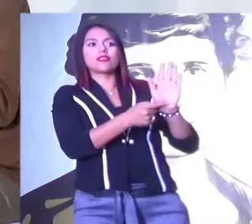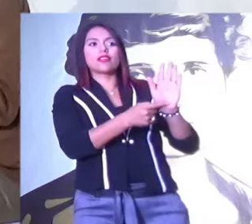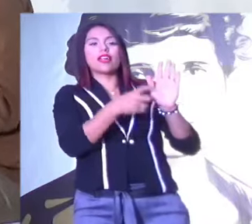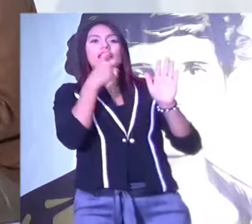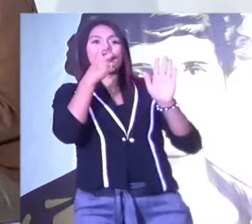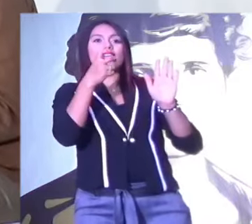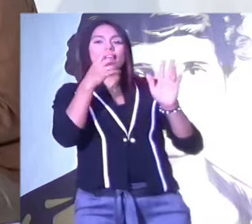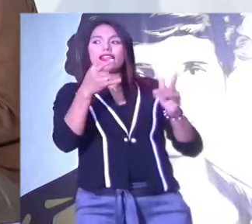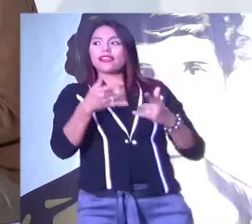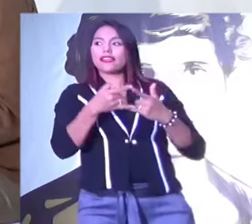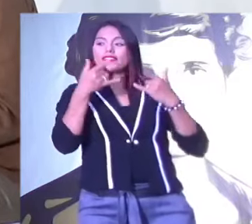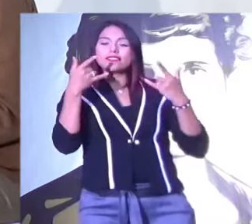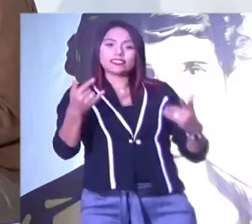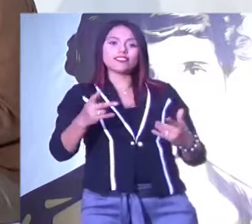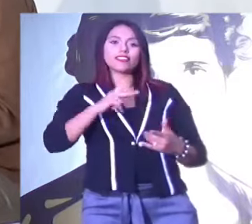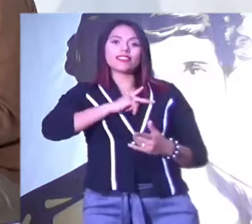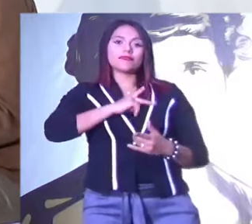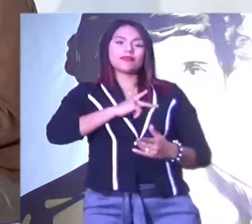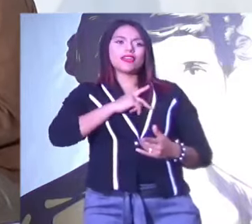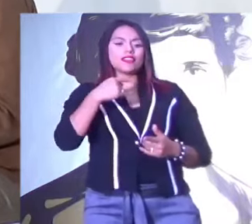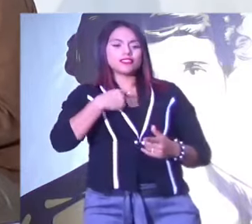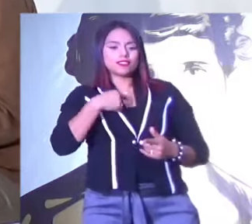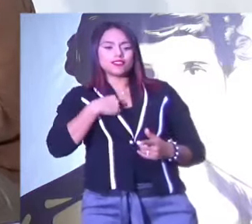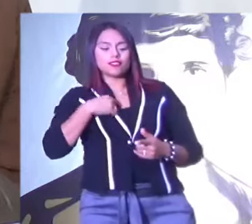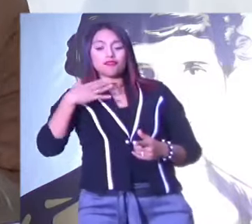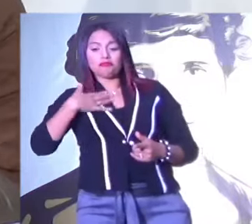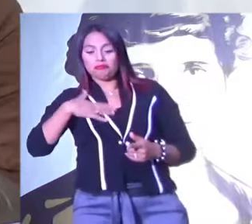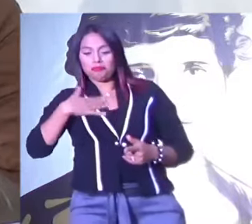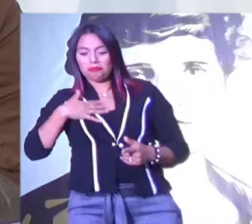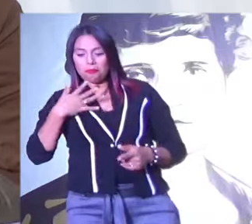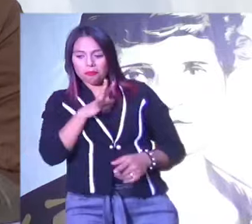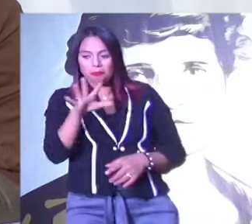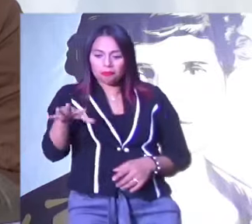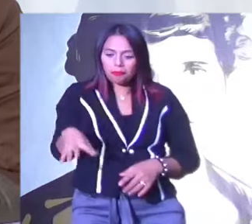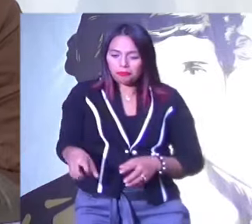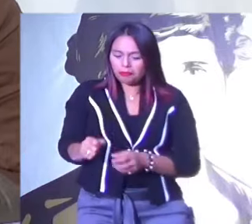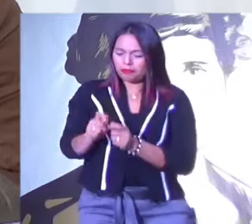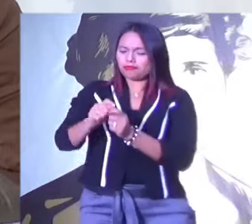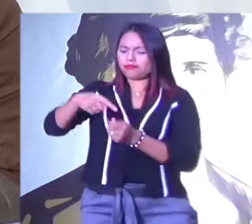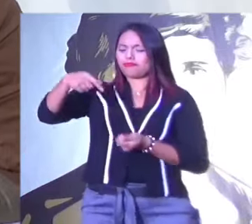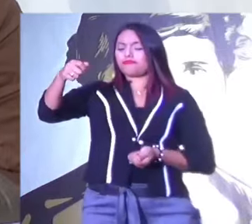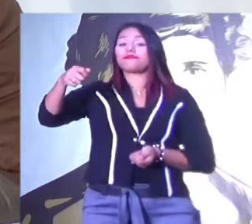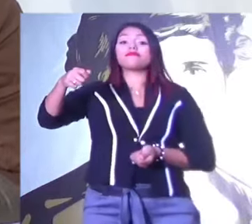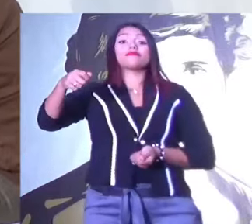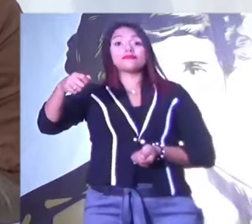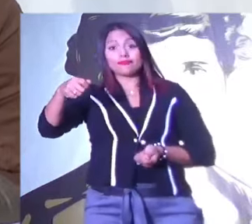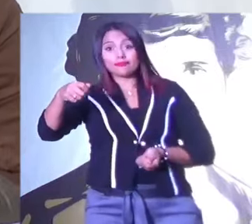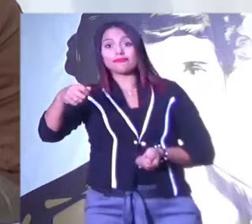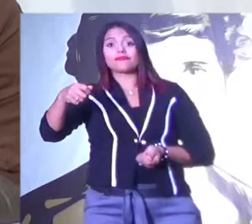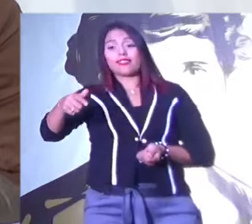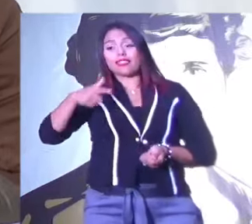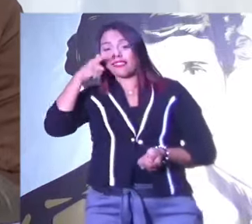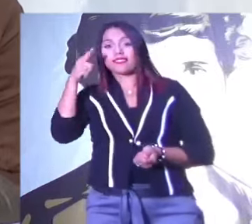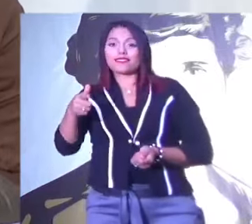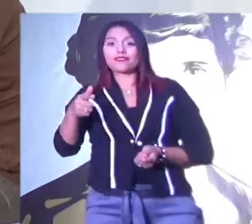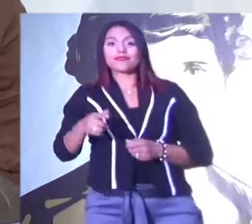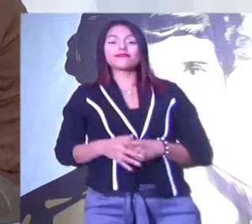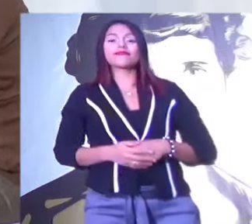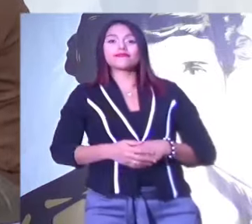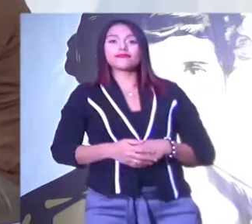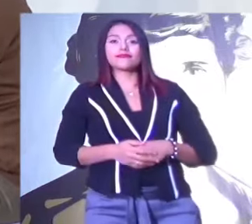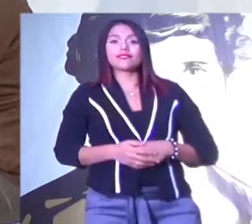Esa es la historia que cuento, ¿no? Que me lo encontré en el baño, ¿no? Y además es un trabajo de que alguien escribió eso, ¿no?